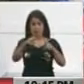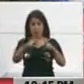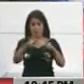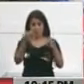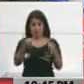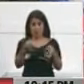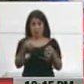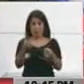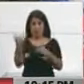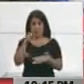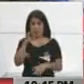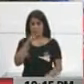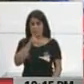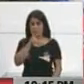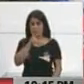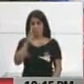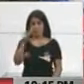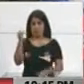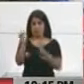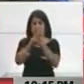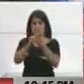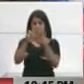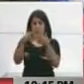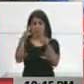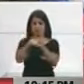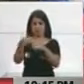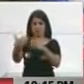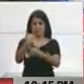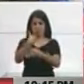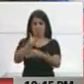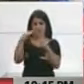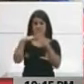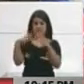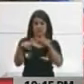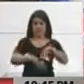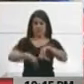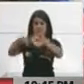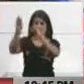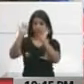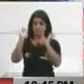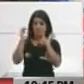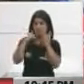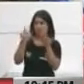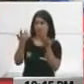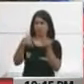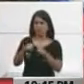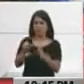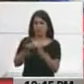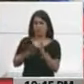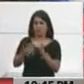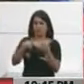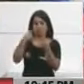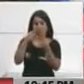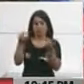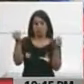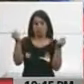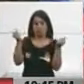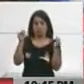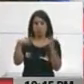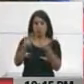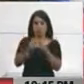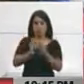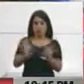Les tocaban la puerta en la noche y se los llevaban. Los desaparecían, los asesinaban. ¿Y dónde está? ¿Dónde